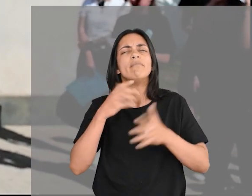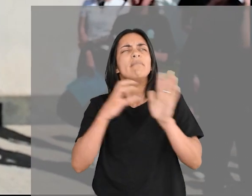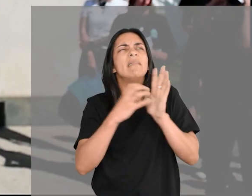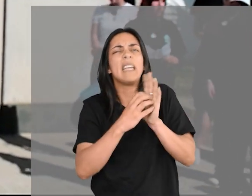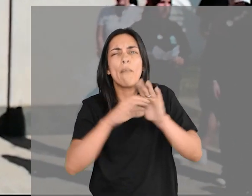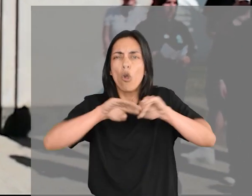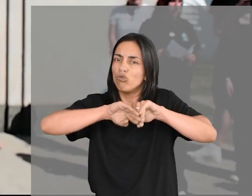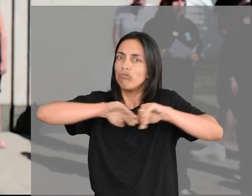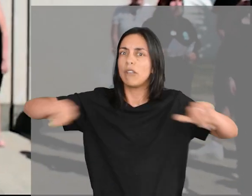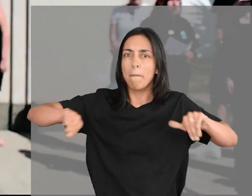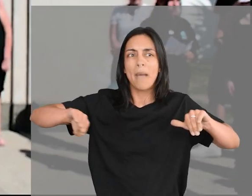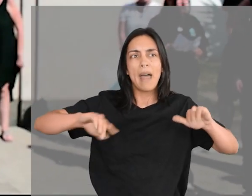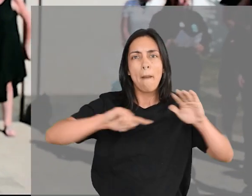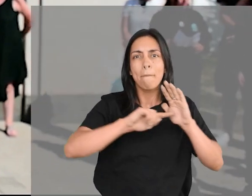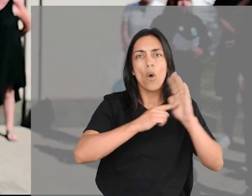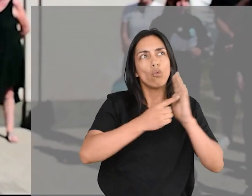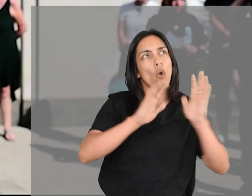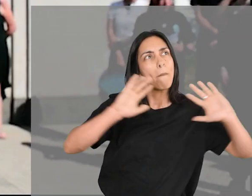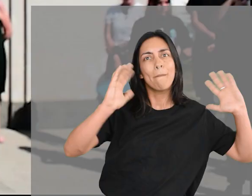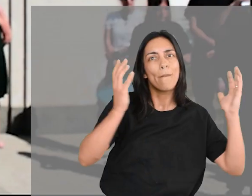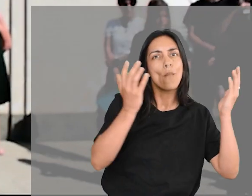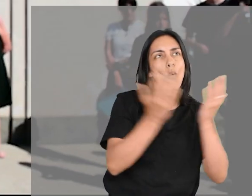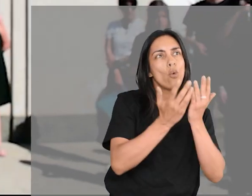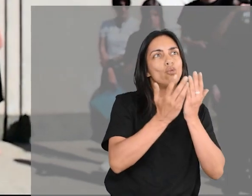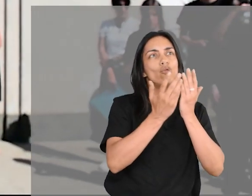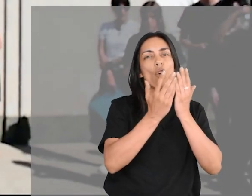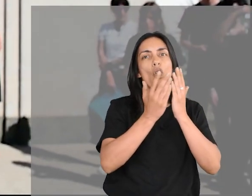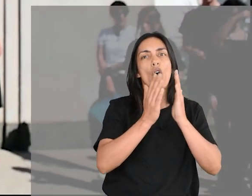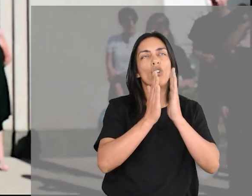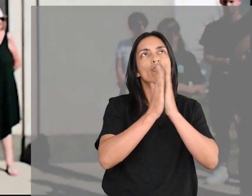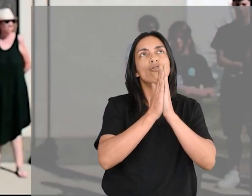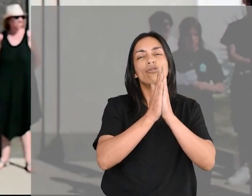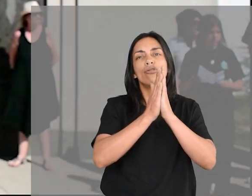separar el mundo profano del mundo sagrado.